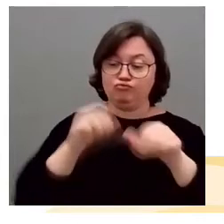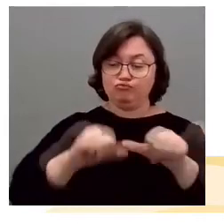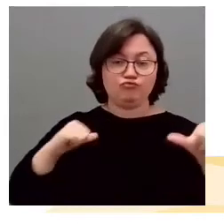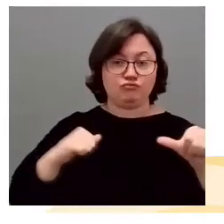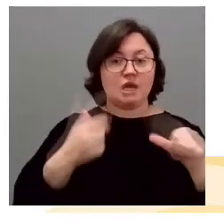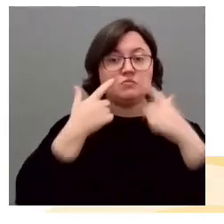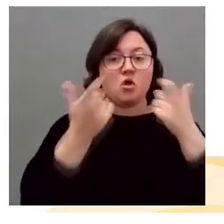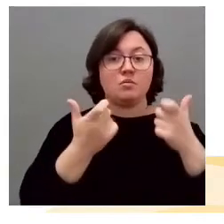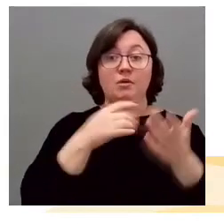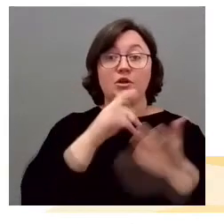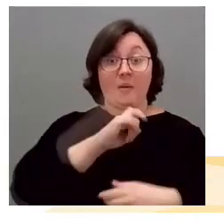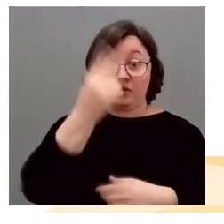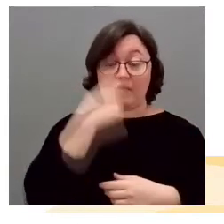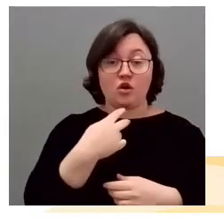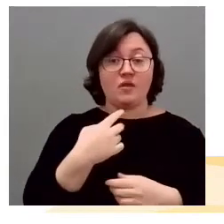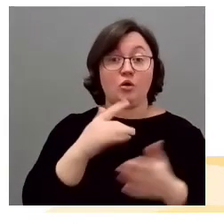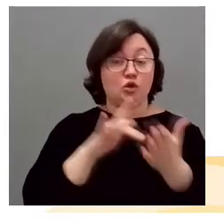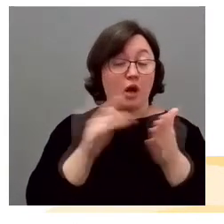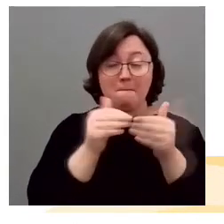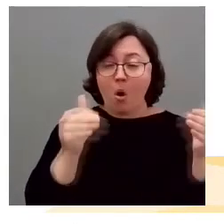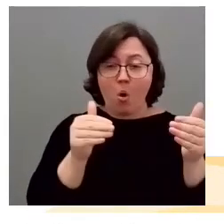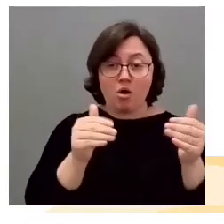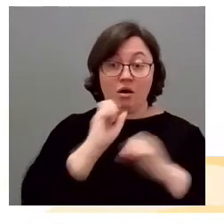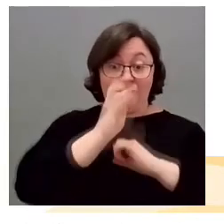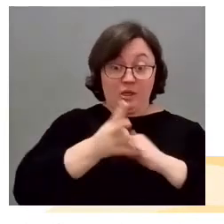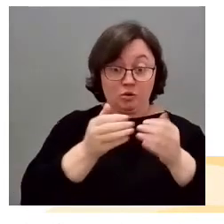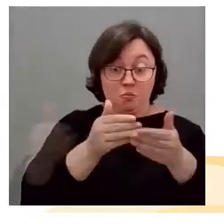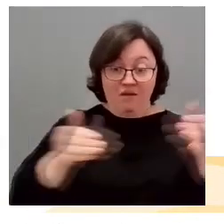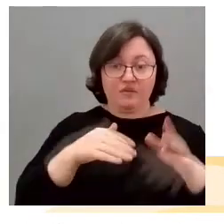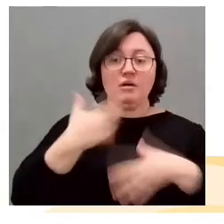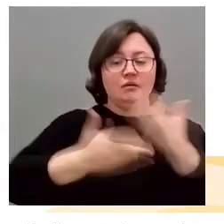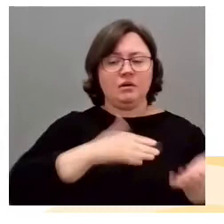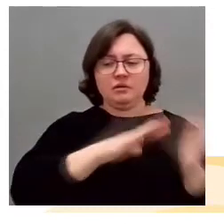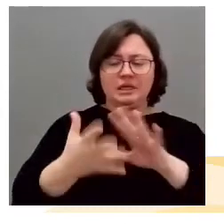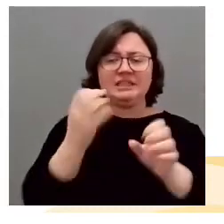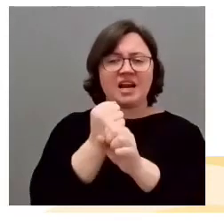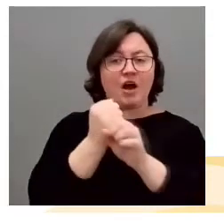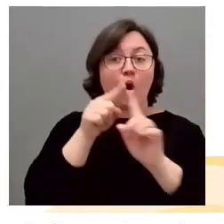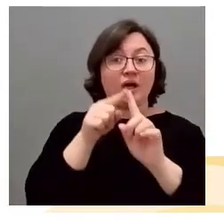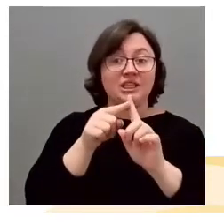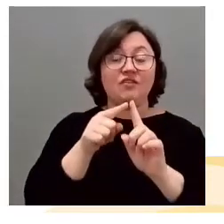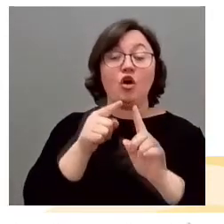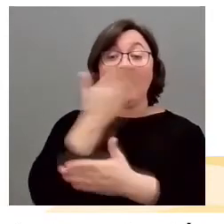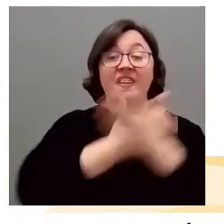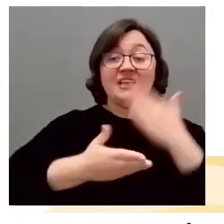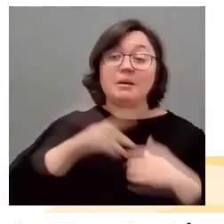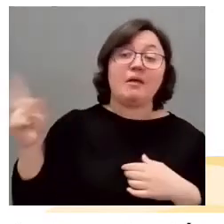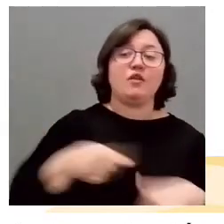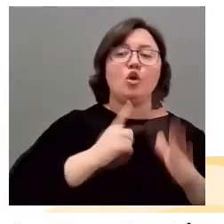como además lo ha demostrado la Fundación 11, que desde el primer minuto de la pandemia rápidamente trabajó por el bien del interés de la